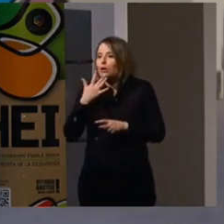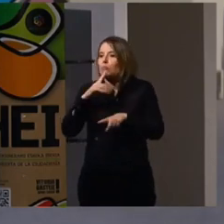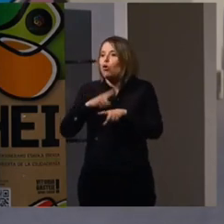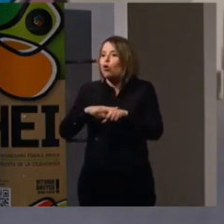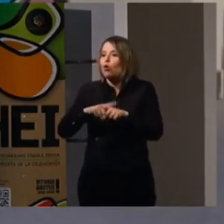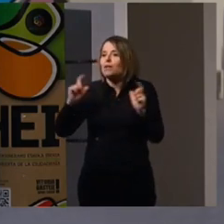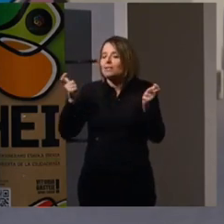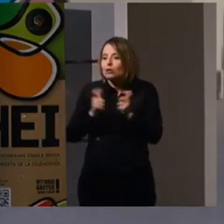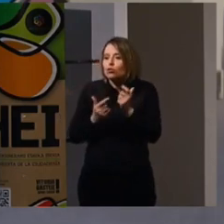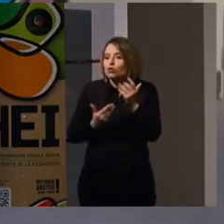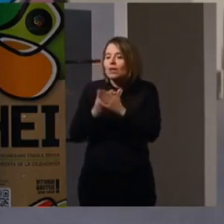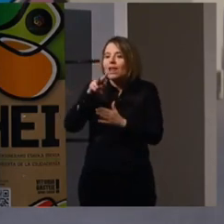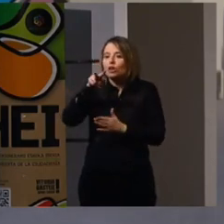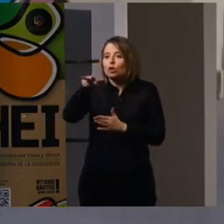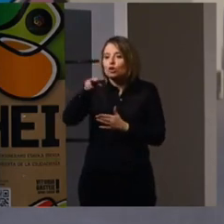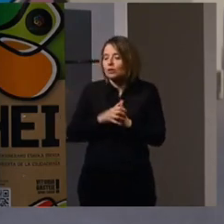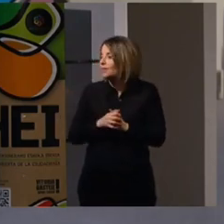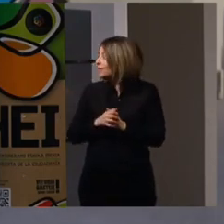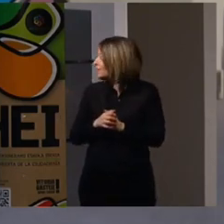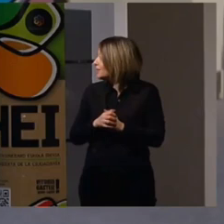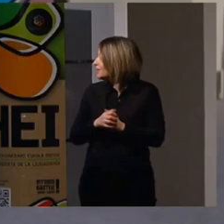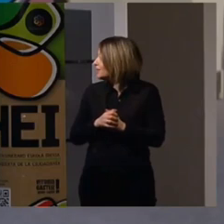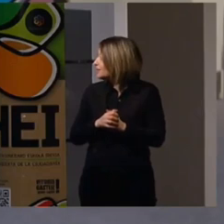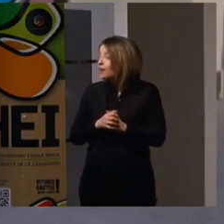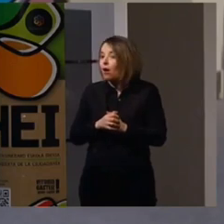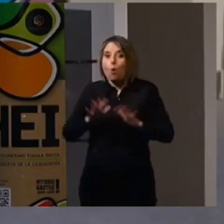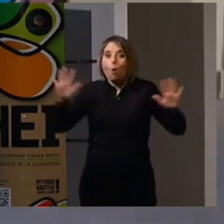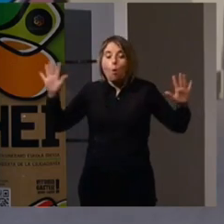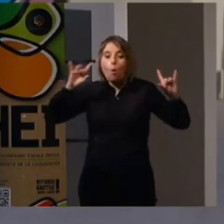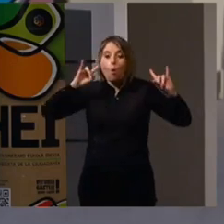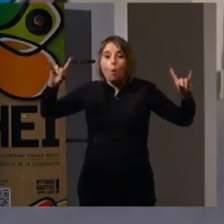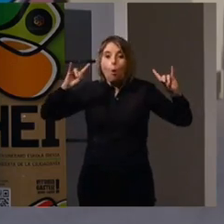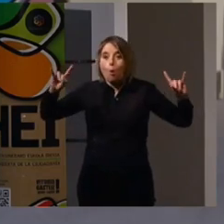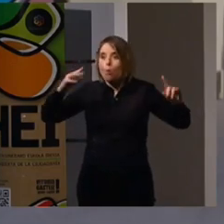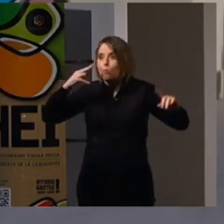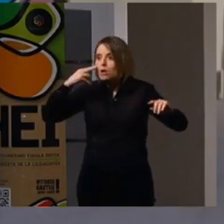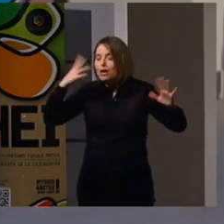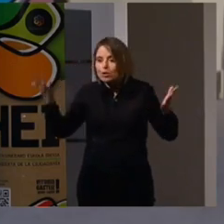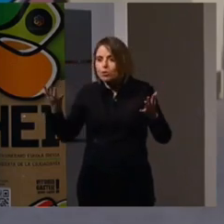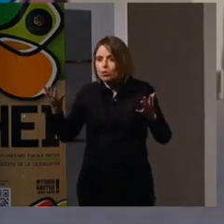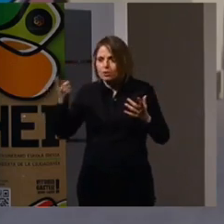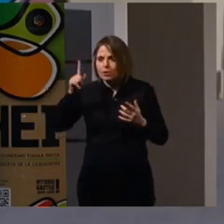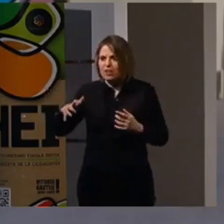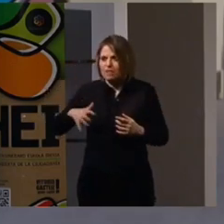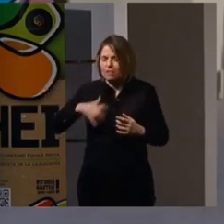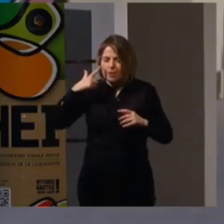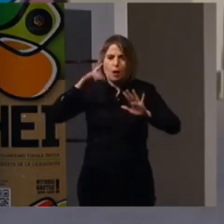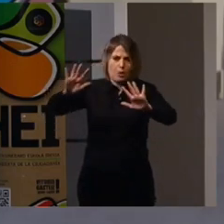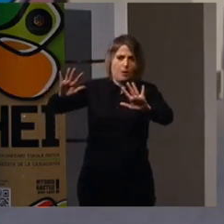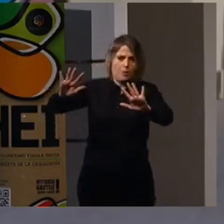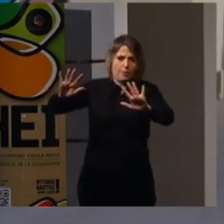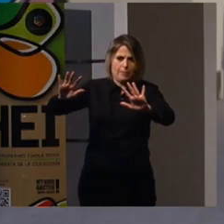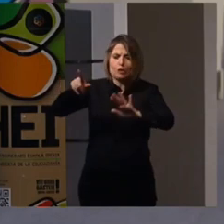de la jornada laboral a solo dos días. Saltan 250 millones de alarmas. Es como, y de alguna manera como que cabrea un poco, en plan, pero